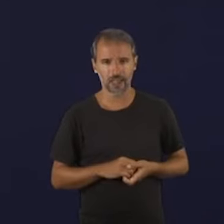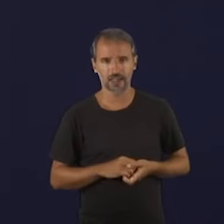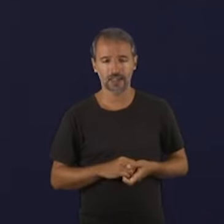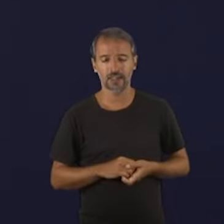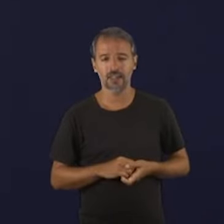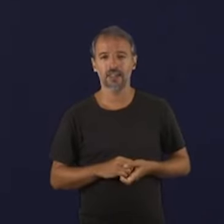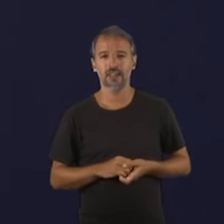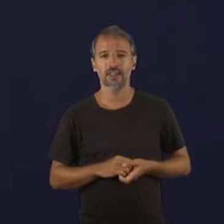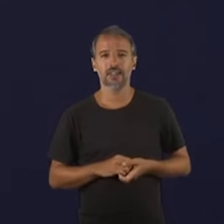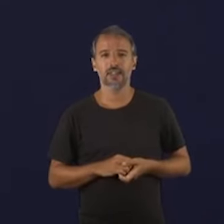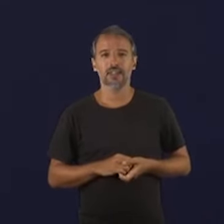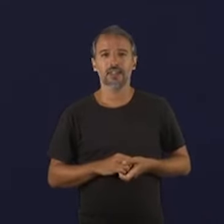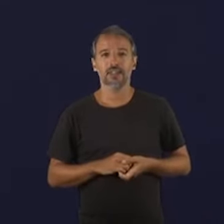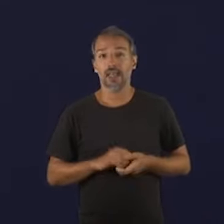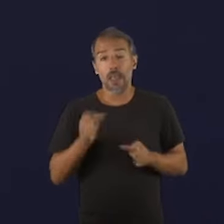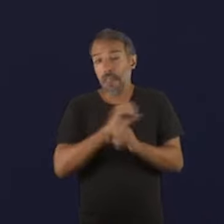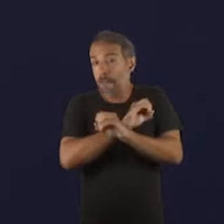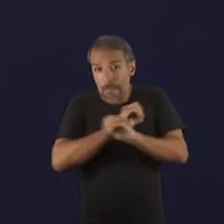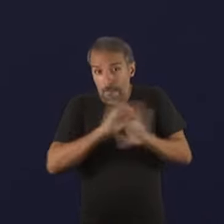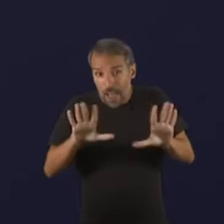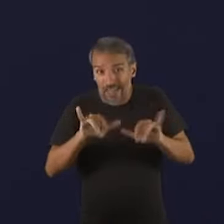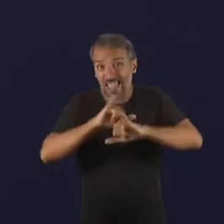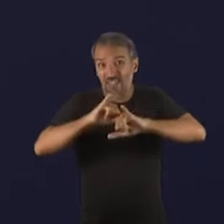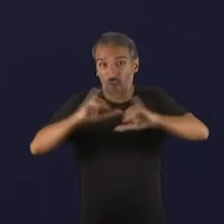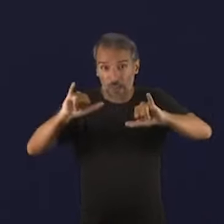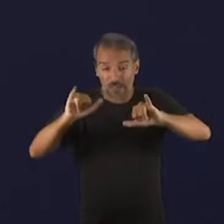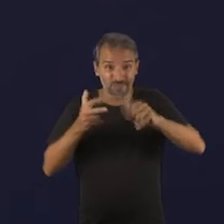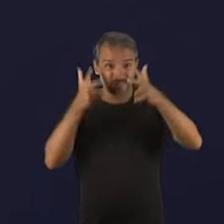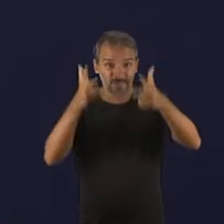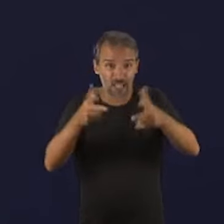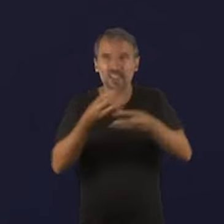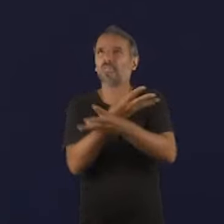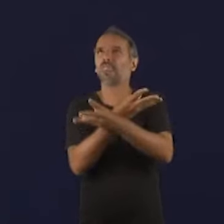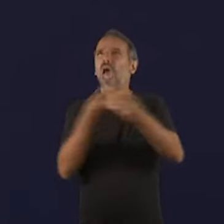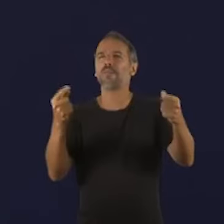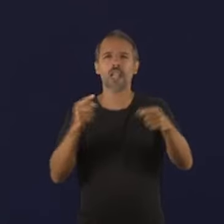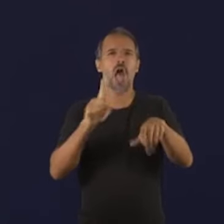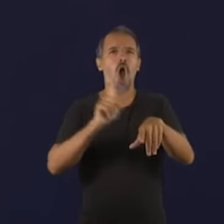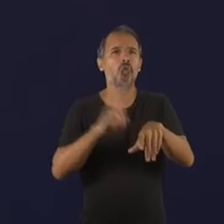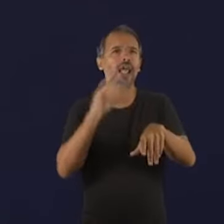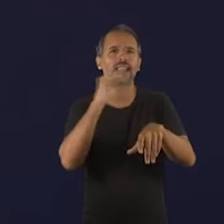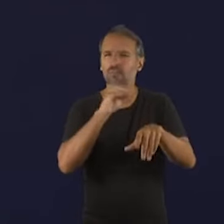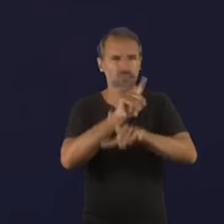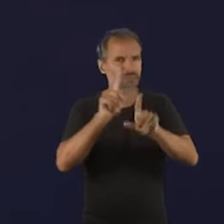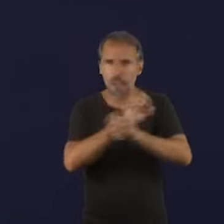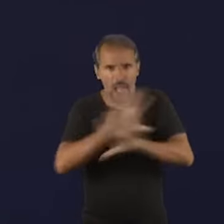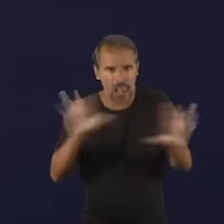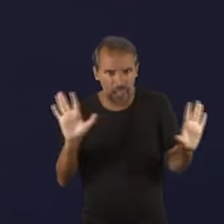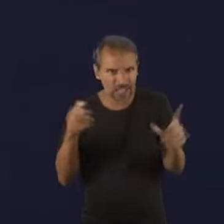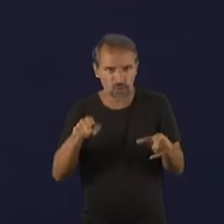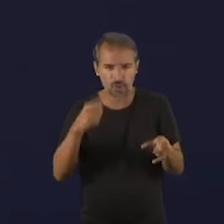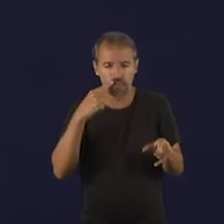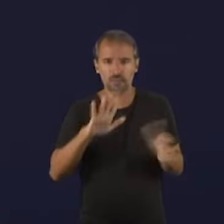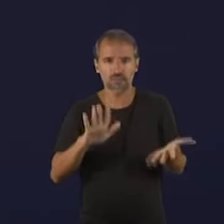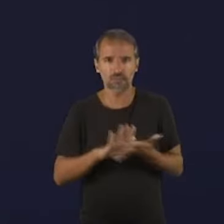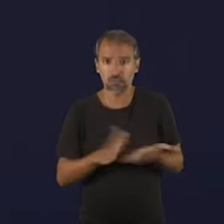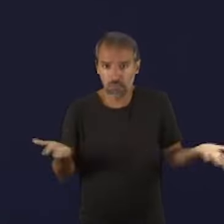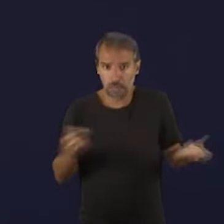mal es errónea la información de que se terminaron unas horas extras en la administración pública